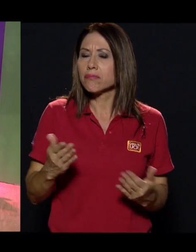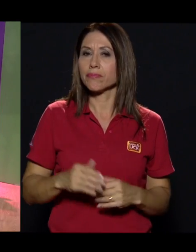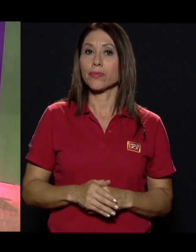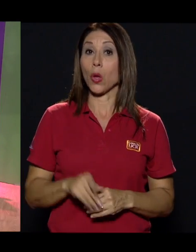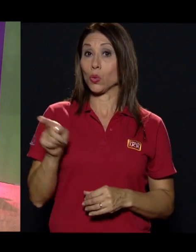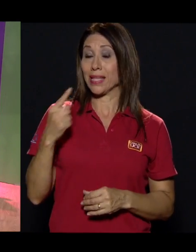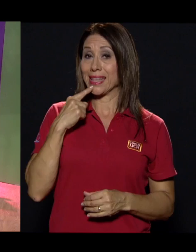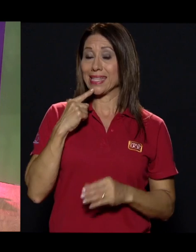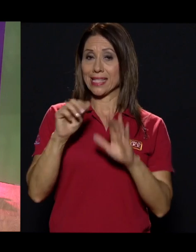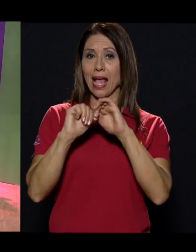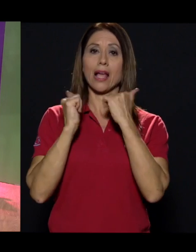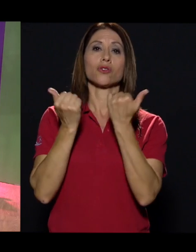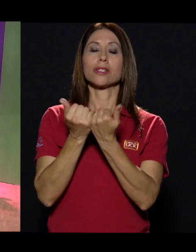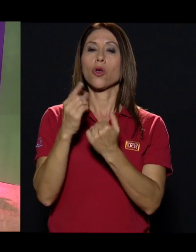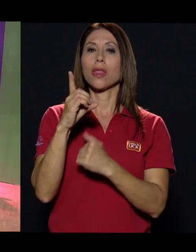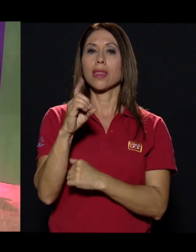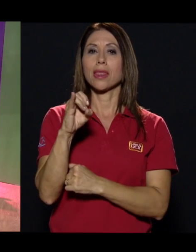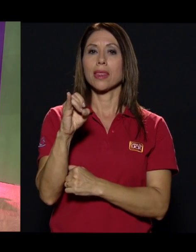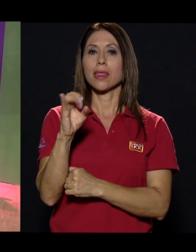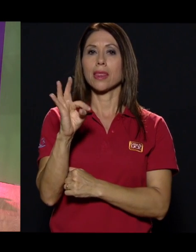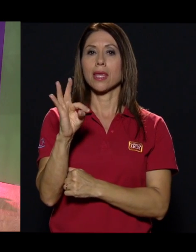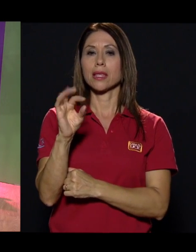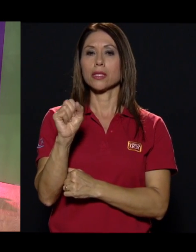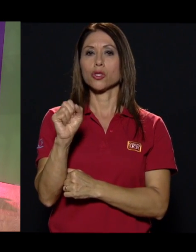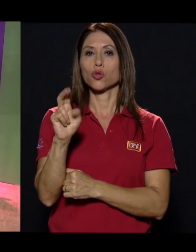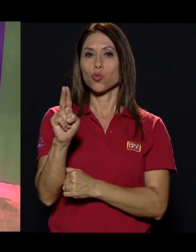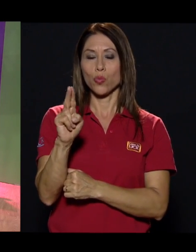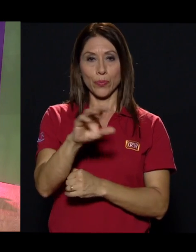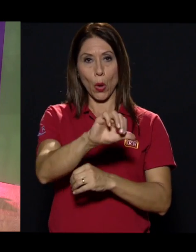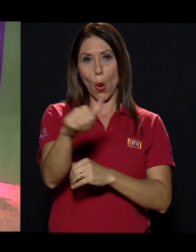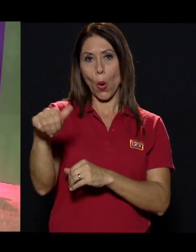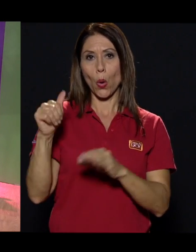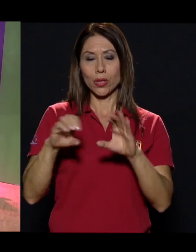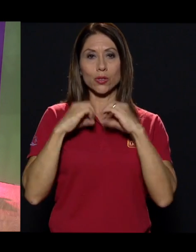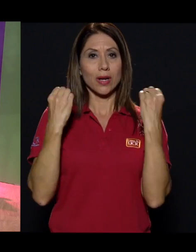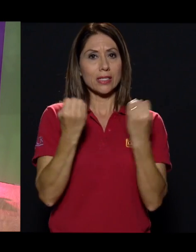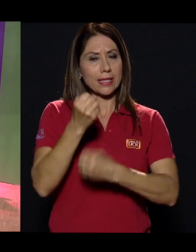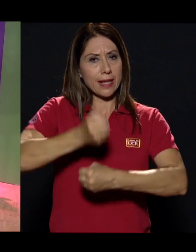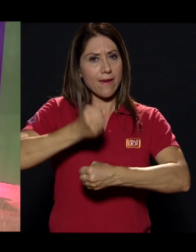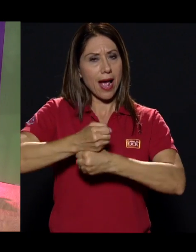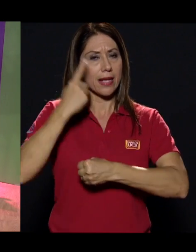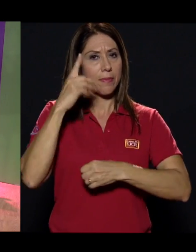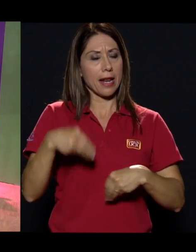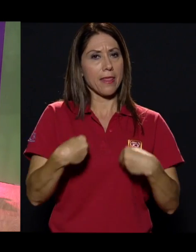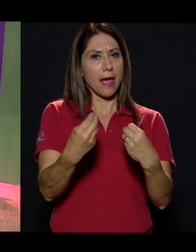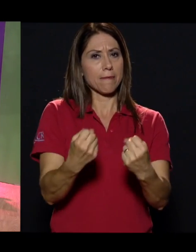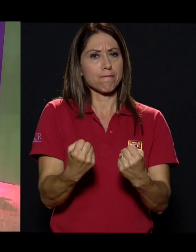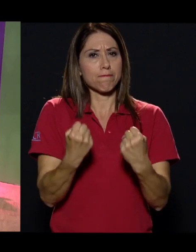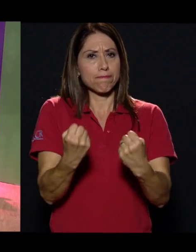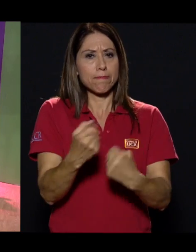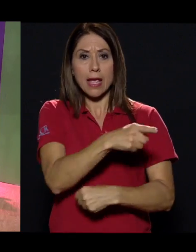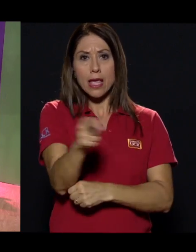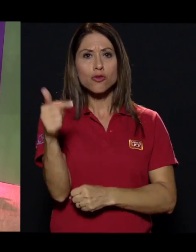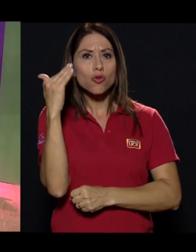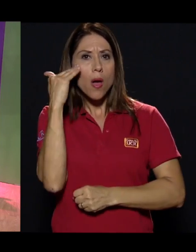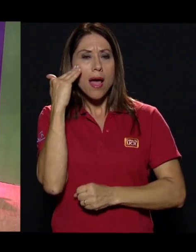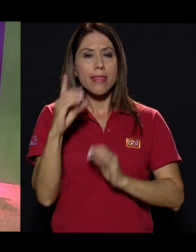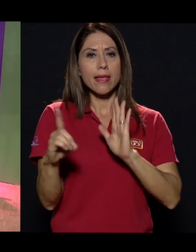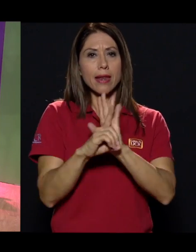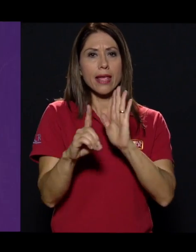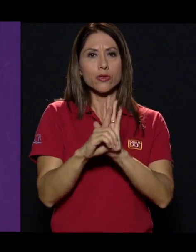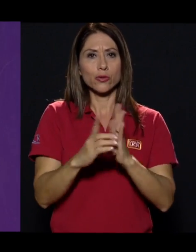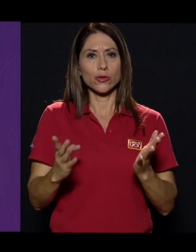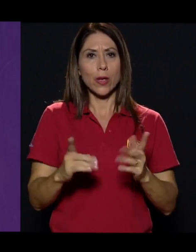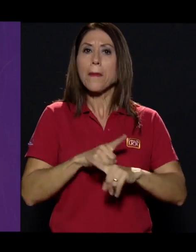bueno, ustedes mencionan desde Asociación DITSU y otras organizaciones se trabaja para poder empoderar y dar conocimiento sobre sus propios